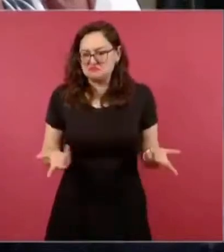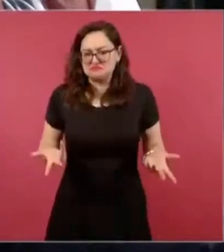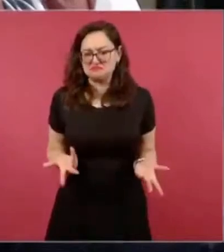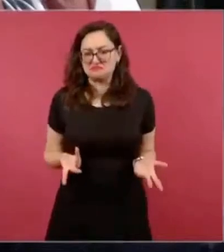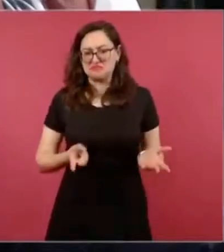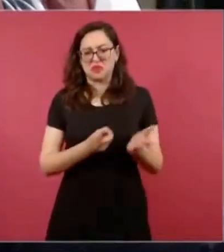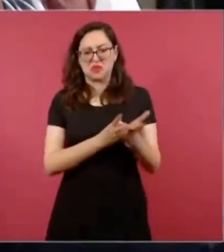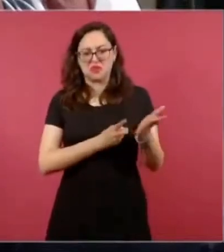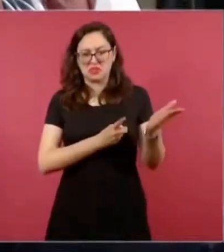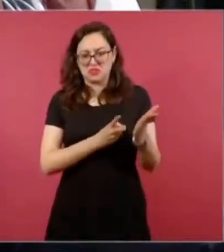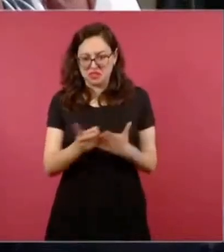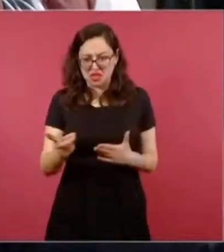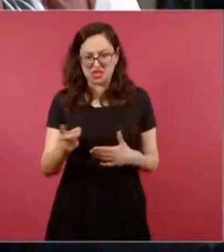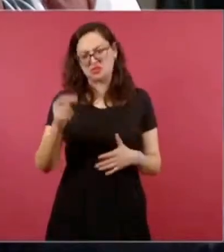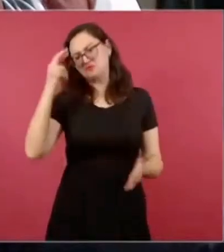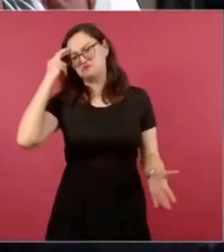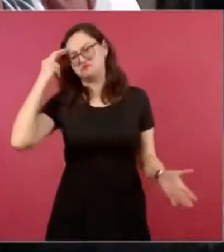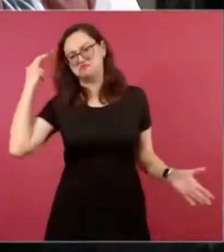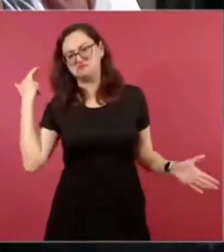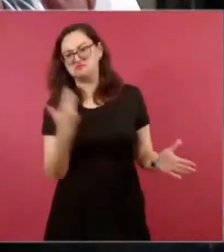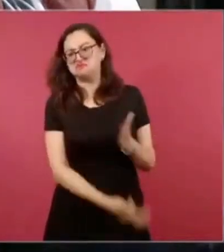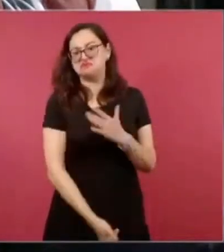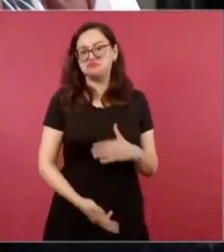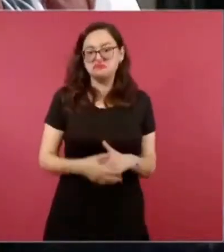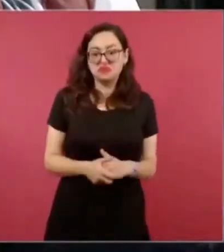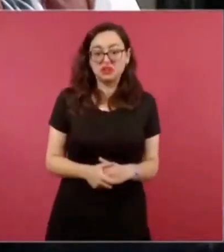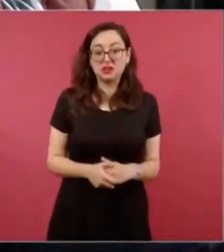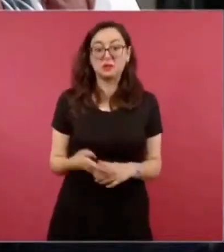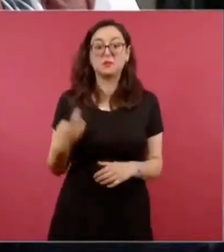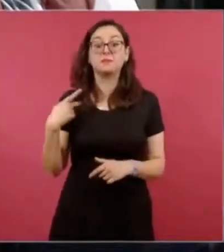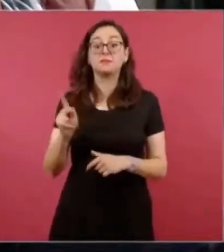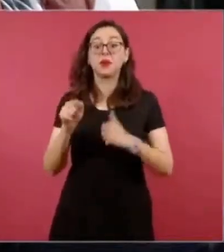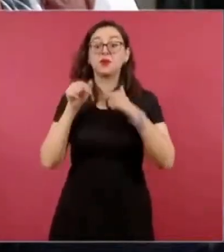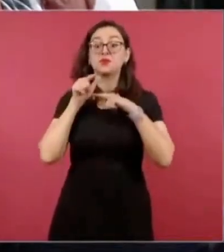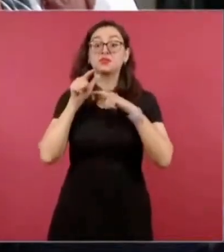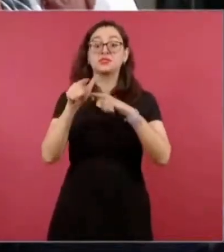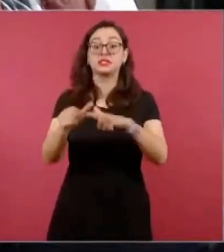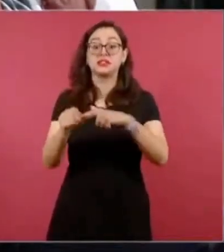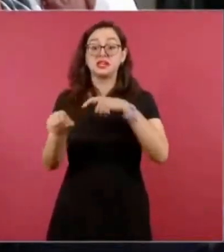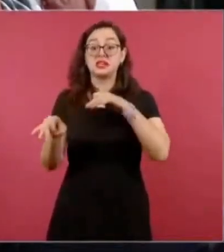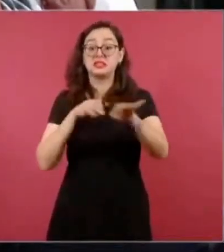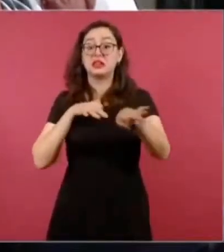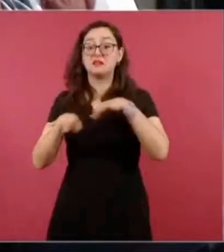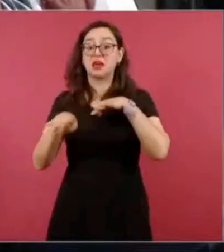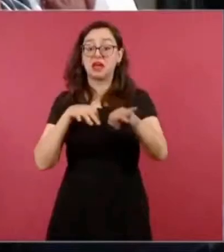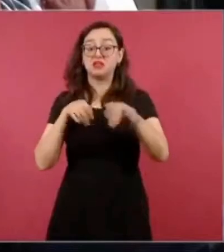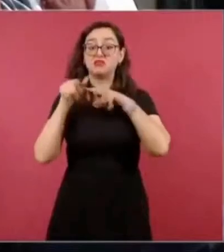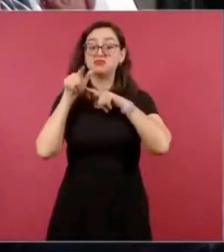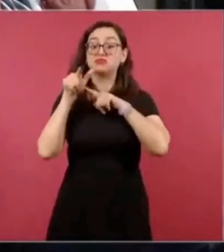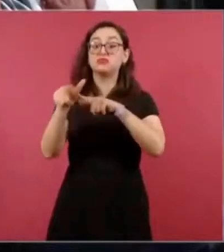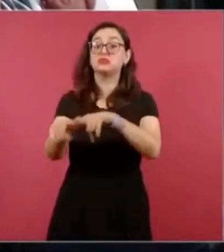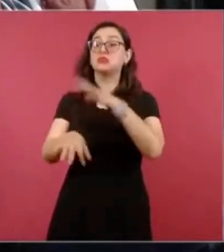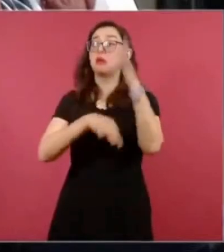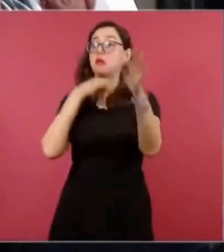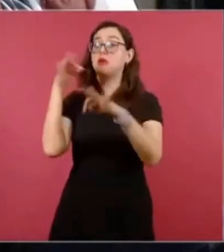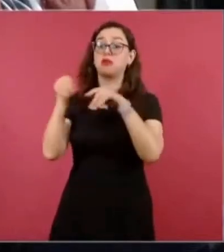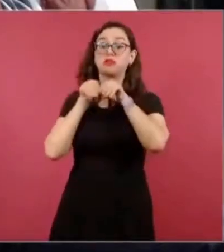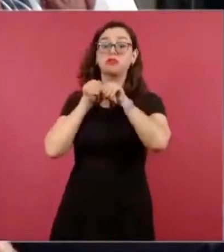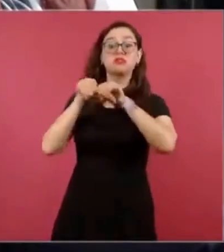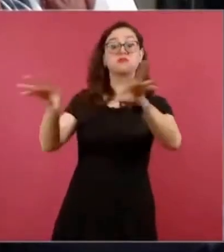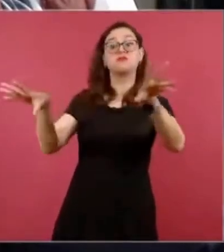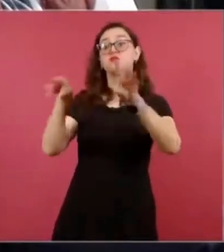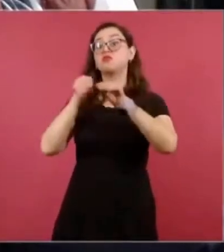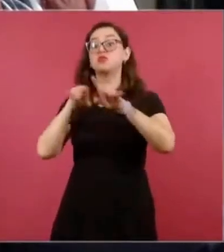derechos de sus propios trabajadores, pero siguen operando bajo un esquema de de aquí no pasa nada y